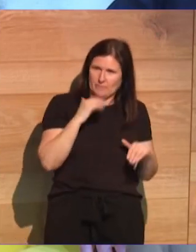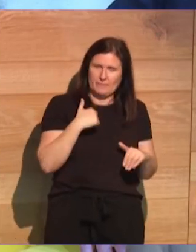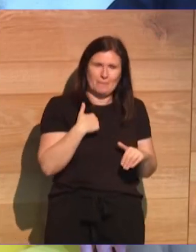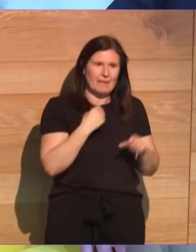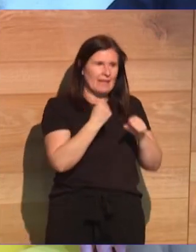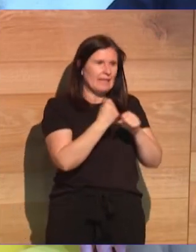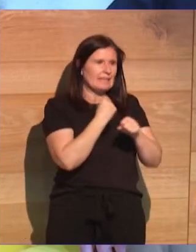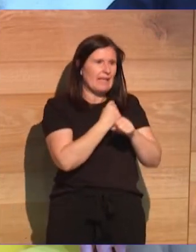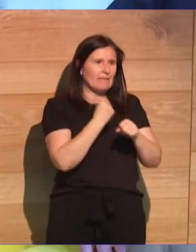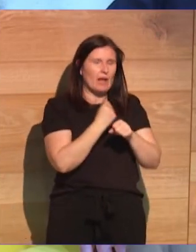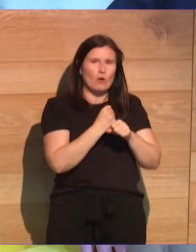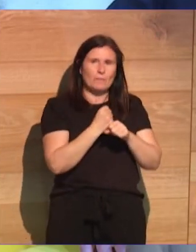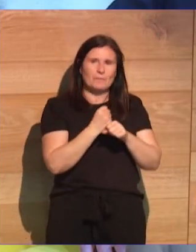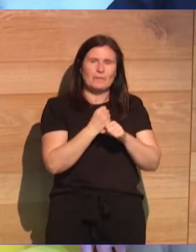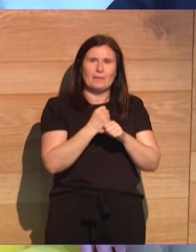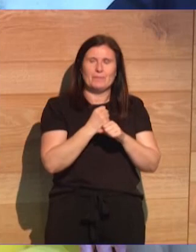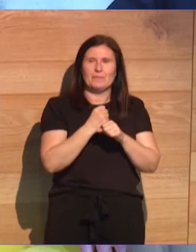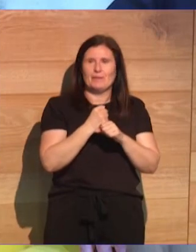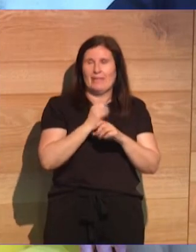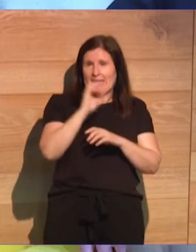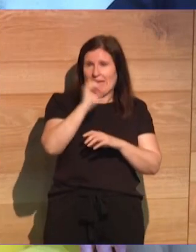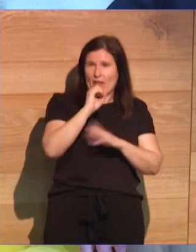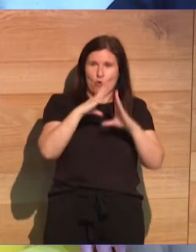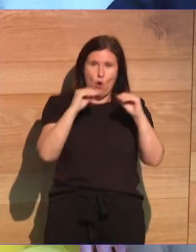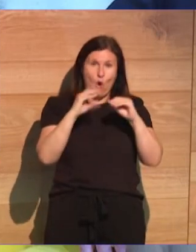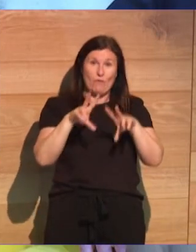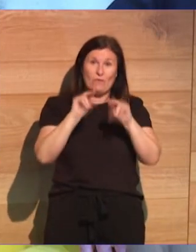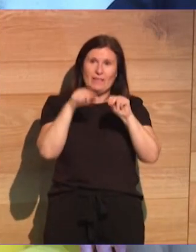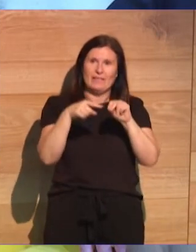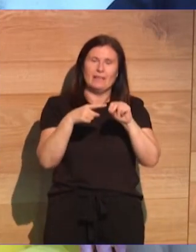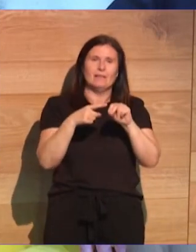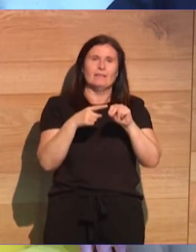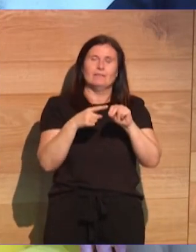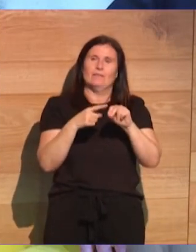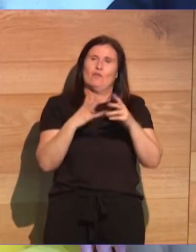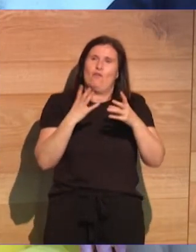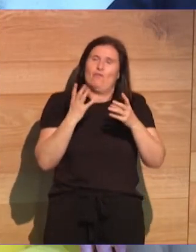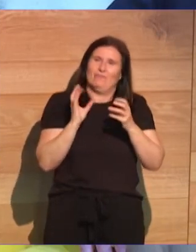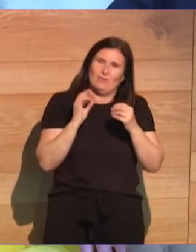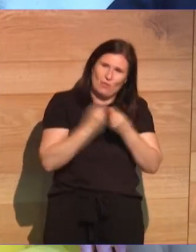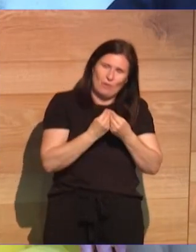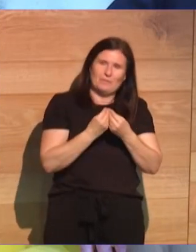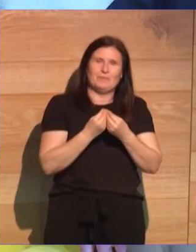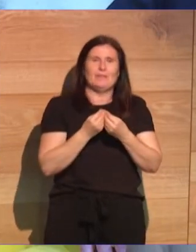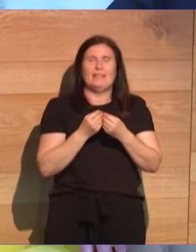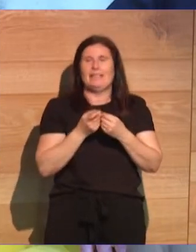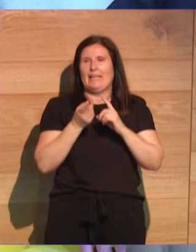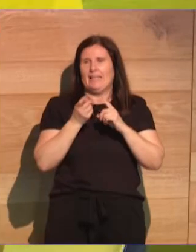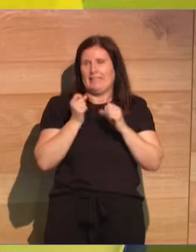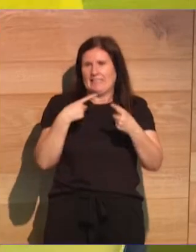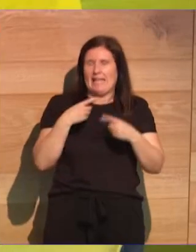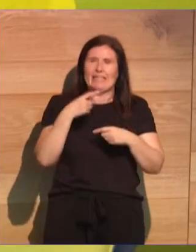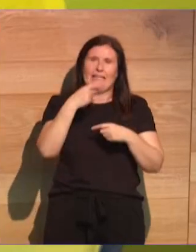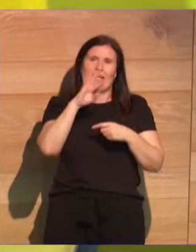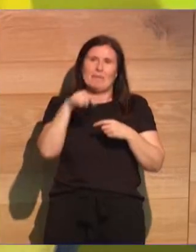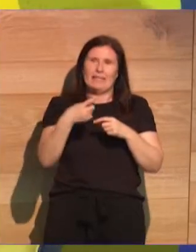de fin de grado no sé, pero los trabajos estén hechos con inteligencia, con ChatGPT. De hecho, ellos me lo suelen